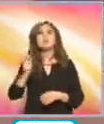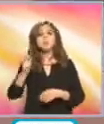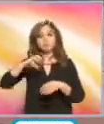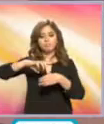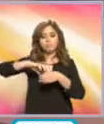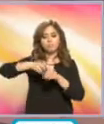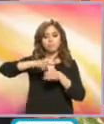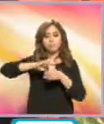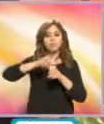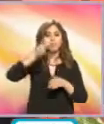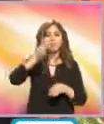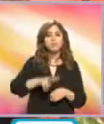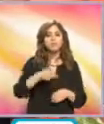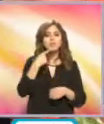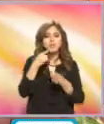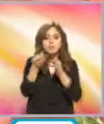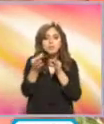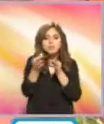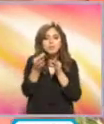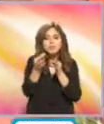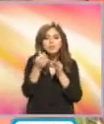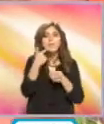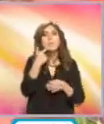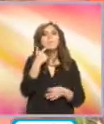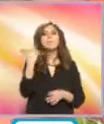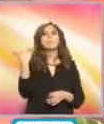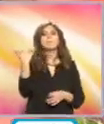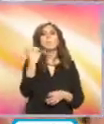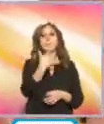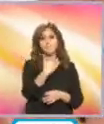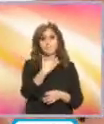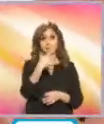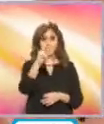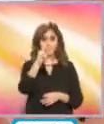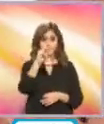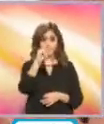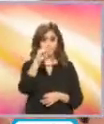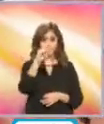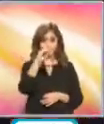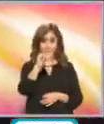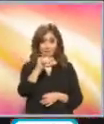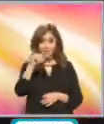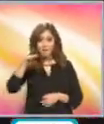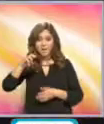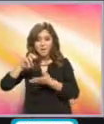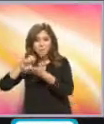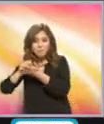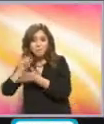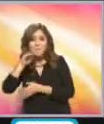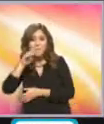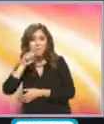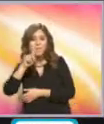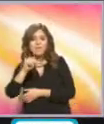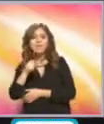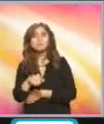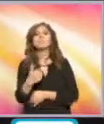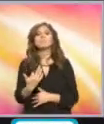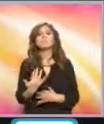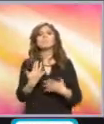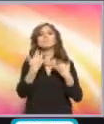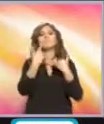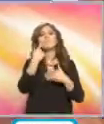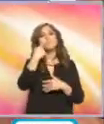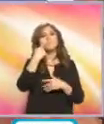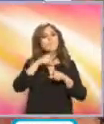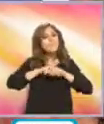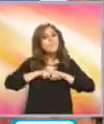mucho más rica esta con su molinillo. Sabe más a pimienta, Lili. La pimienta que Sí. ya compramos ya molida ya perdió mucho de su Sí. aroma, de su sabor, entonces no